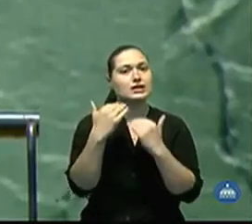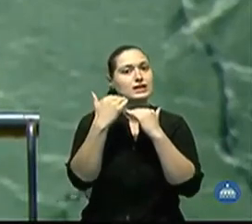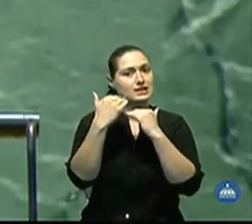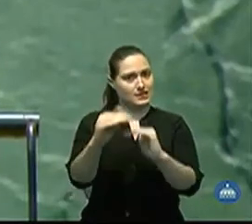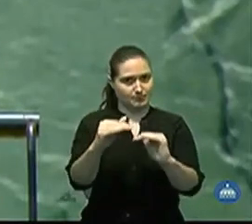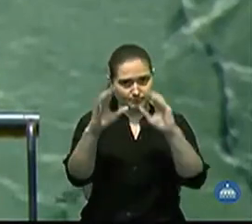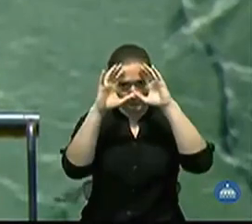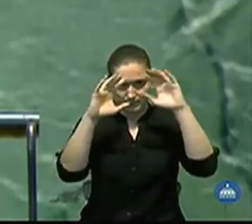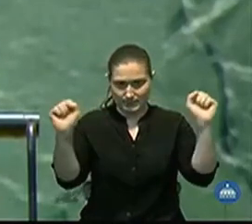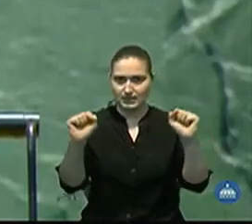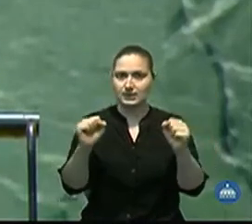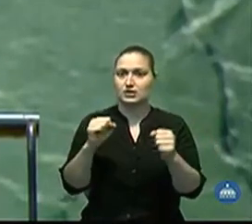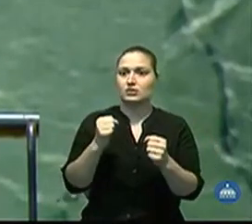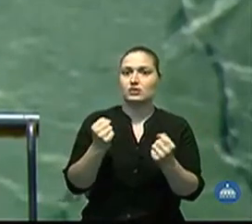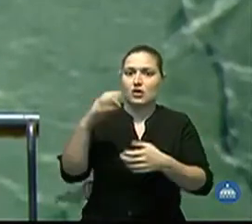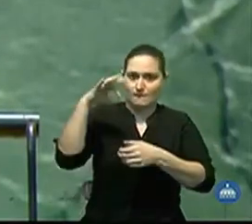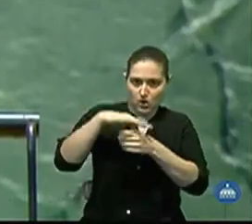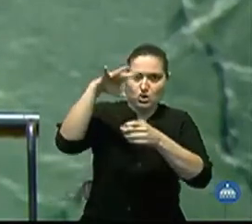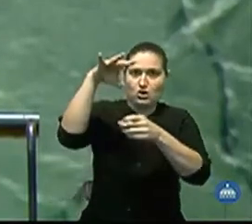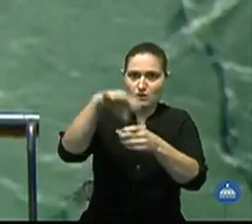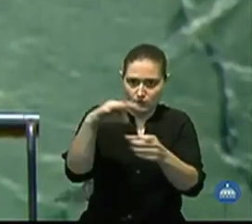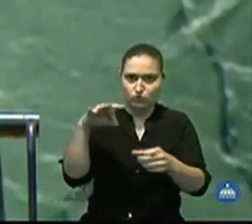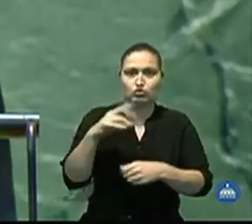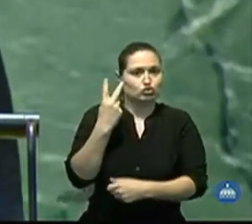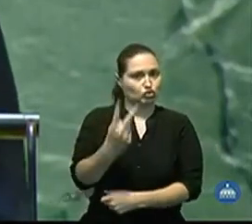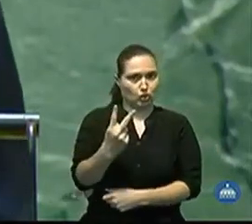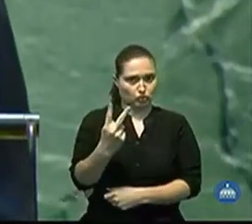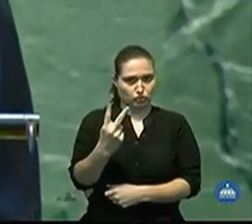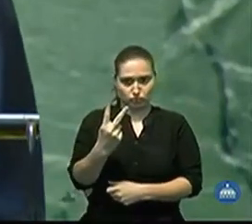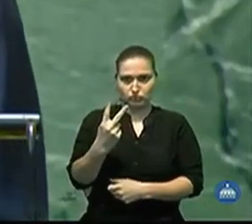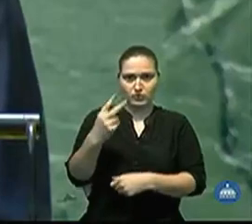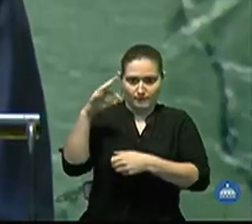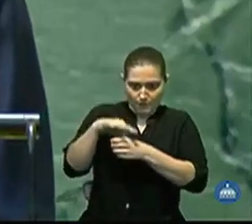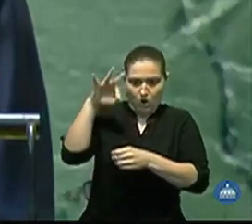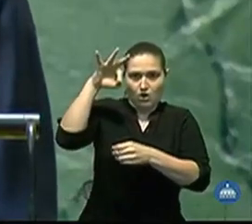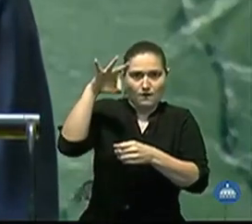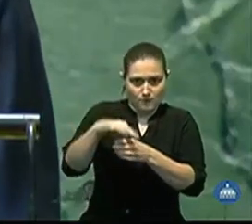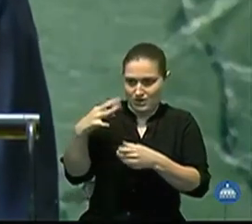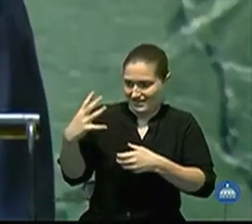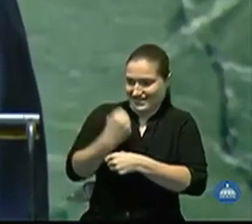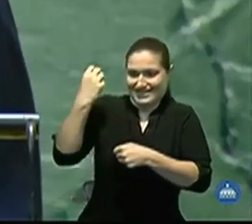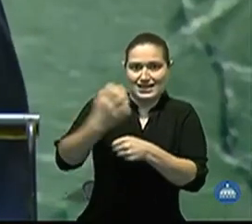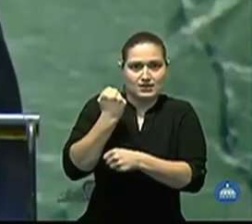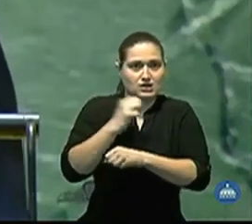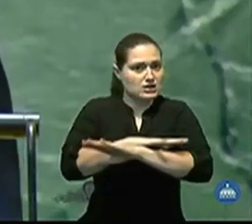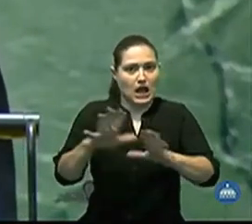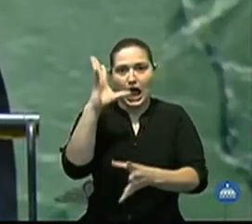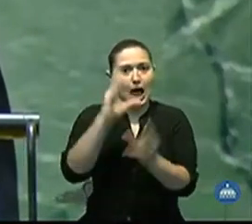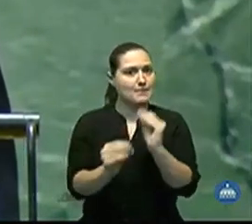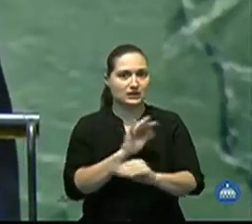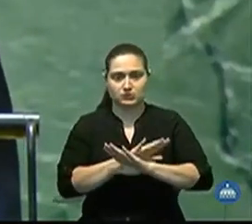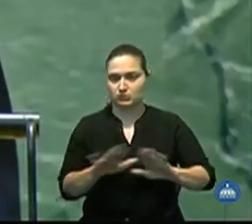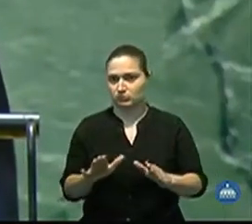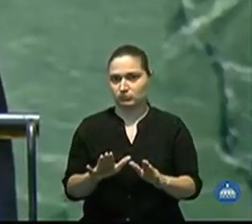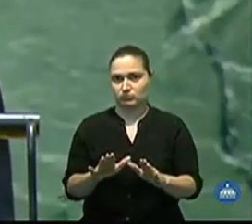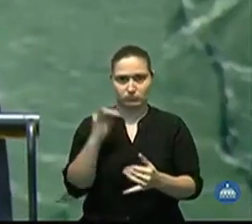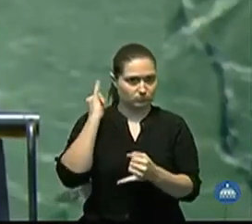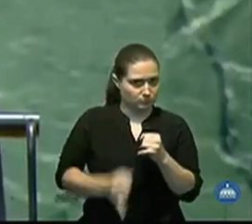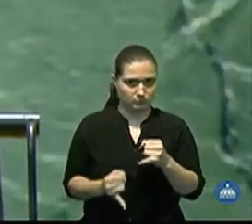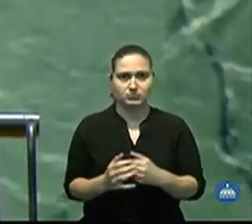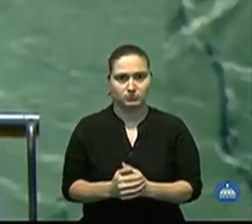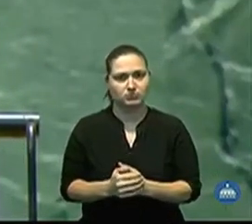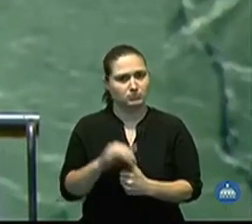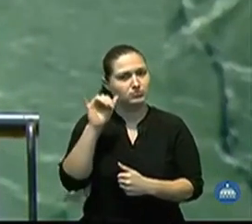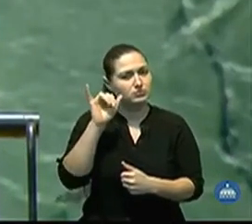taxativa, 2 períodos consecutivos y nunca más. Esta reforma se propone dejar un legado de mayor